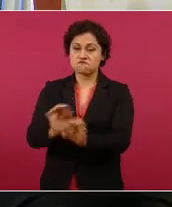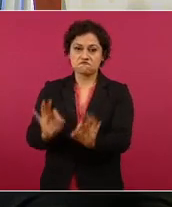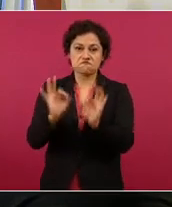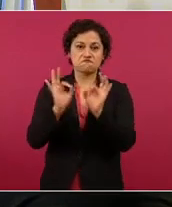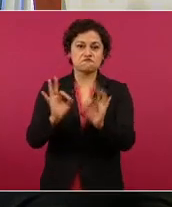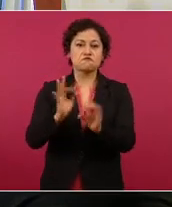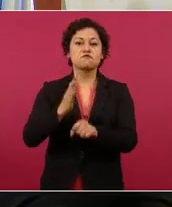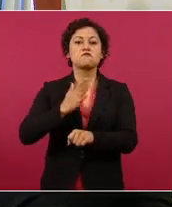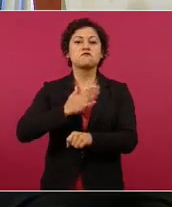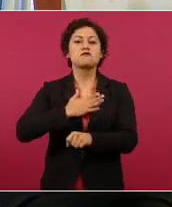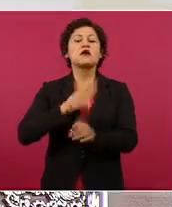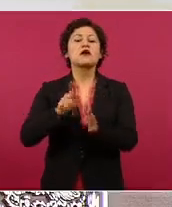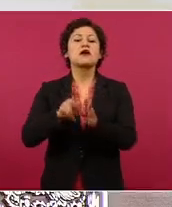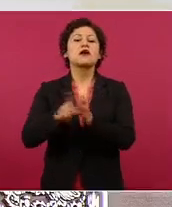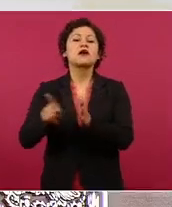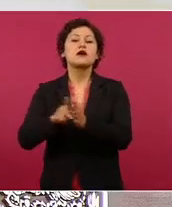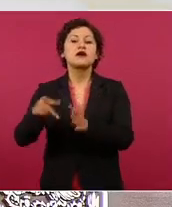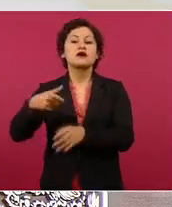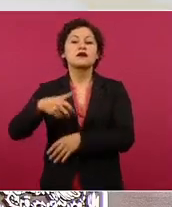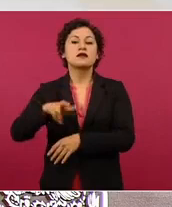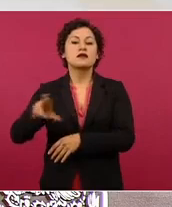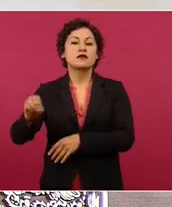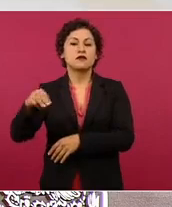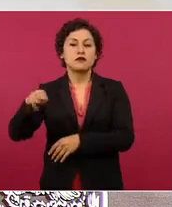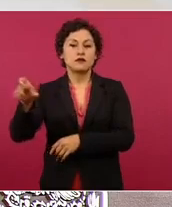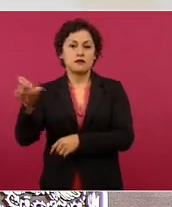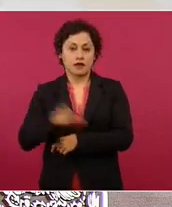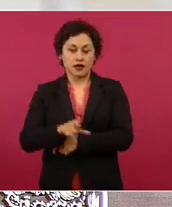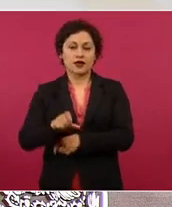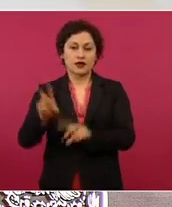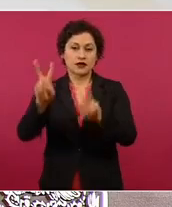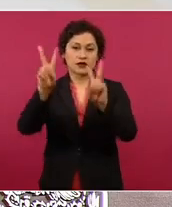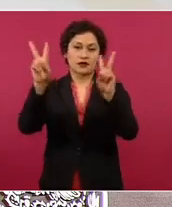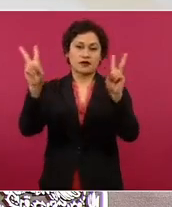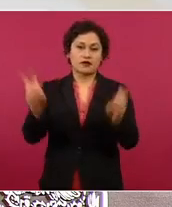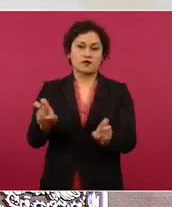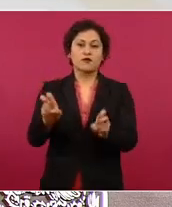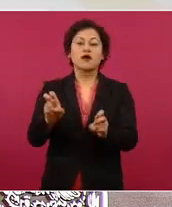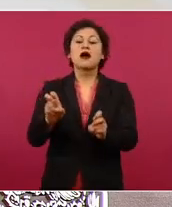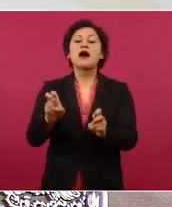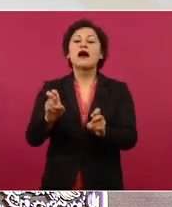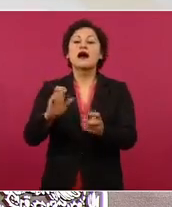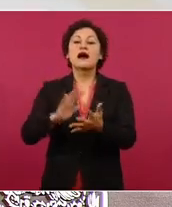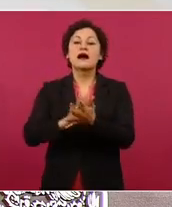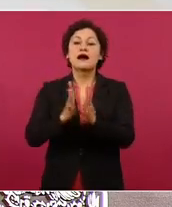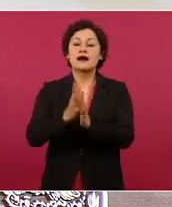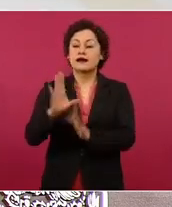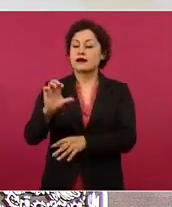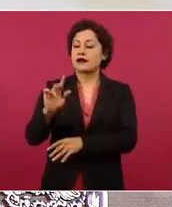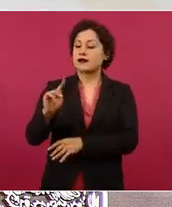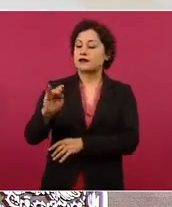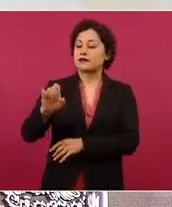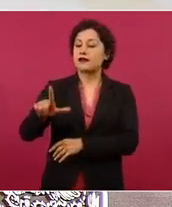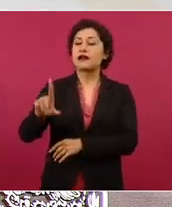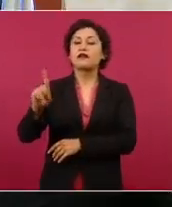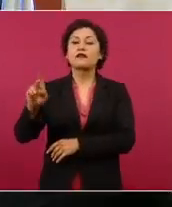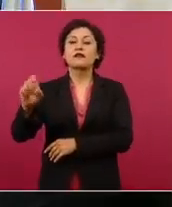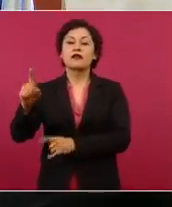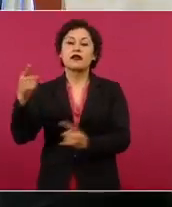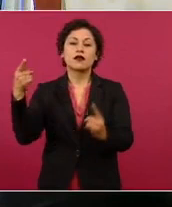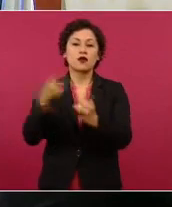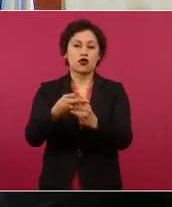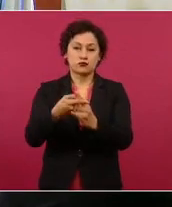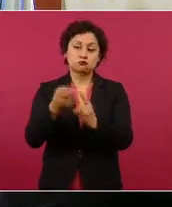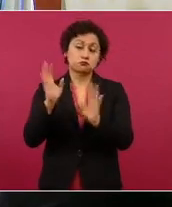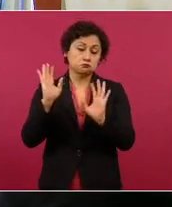que escribí en el Quintana Roo MX, que se llama El Cártel del Gol. Hay ejemplos muy claros ahí, y pues bueno, pues me voy a pasar a la